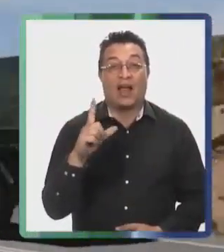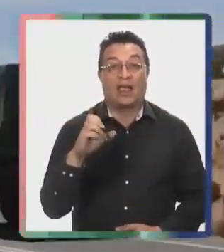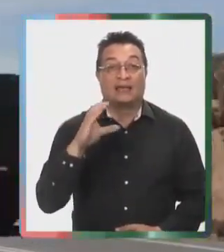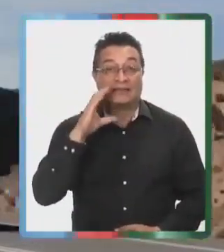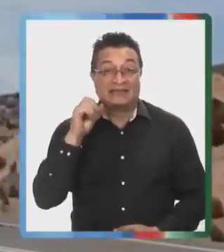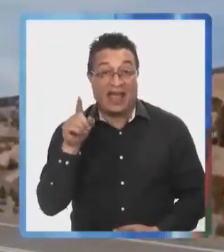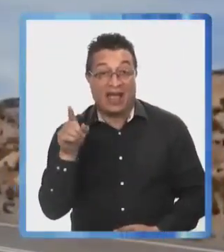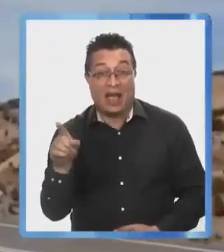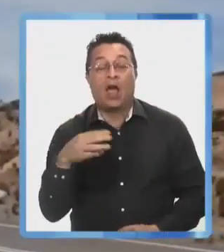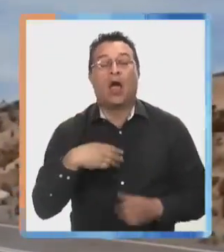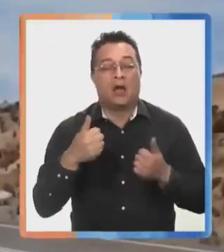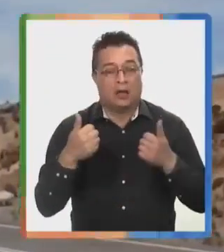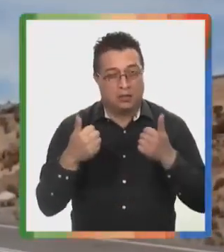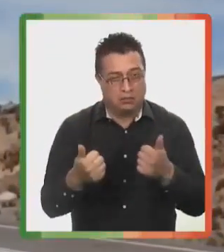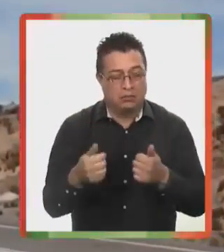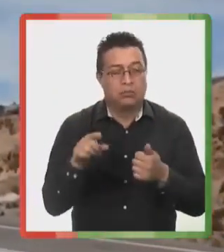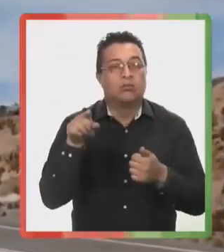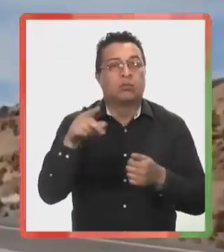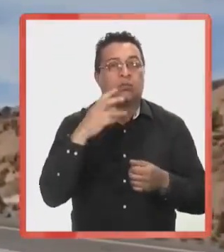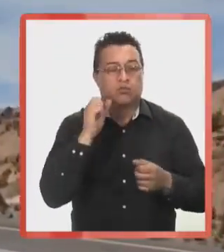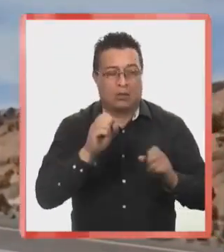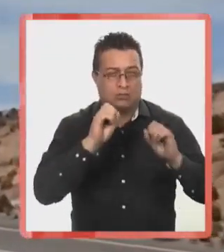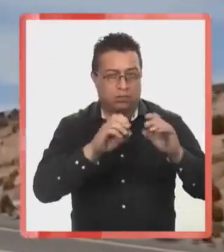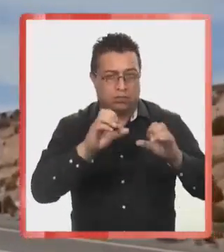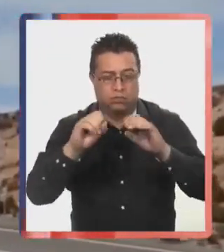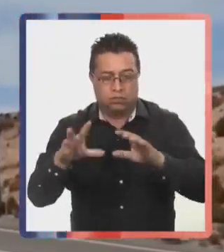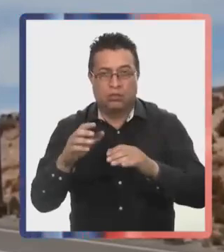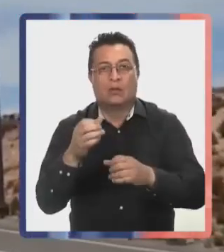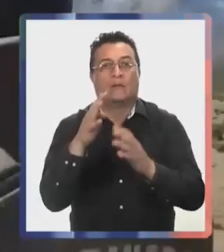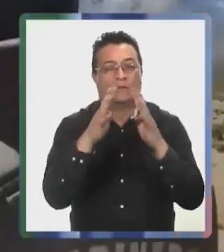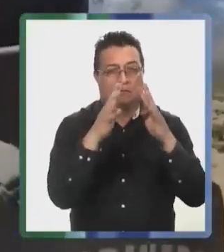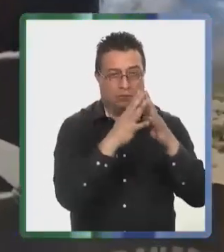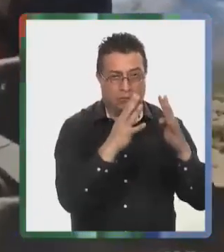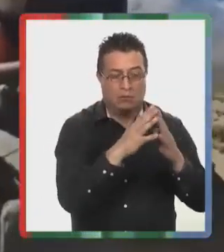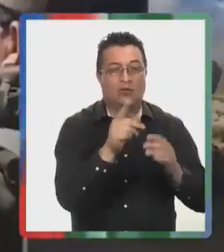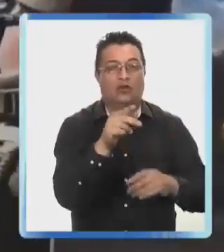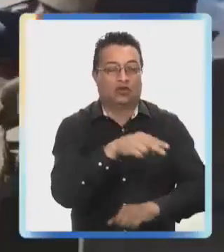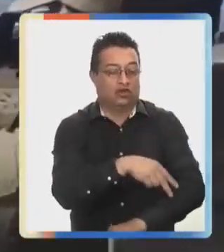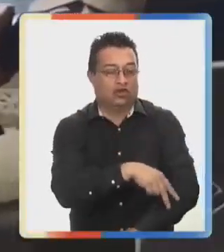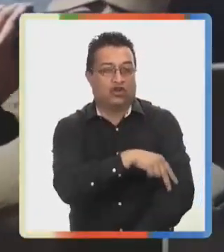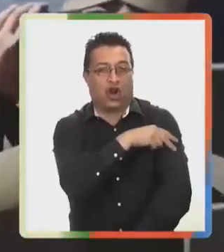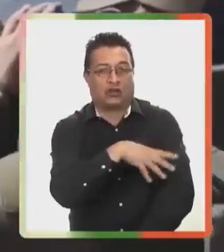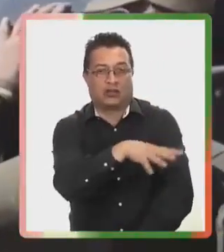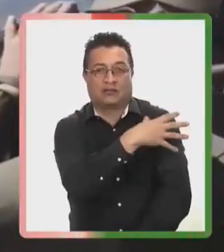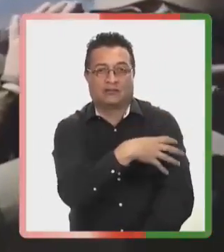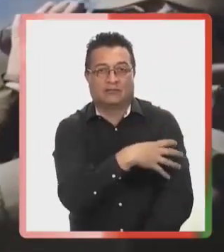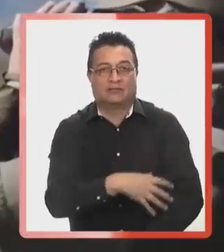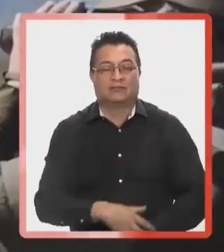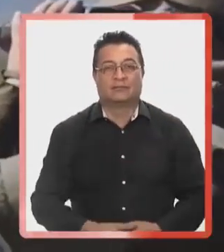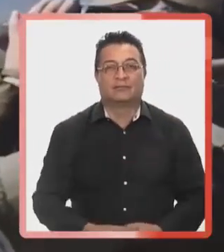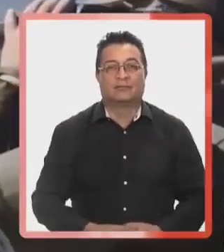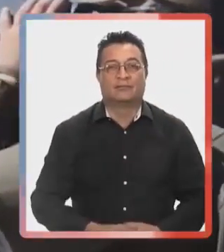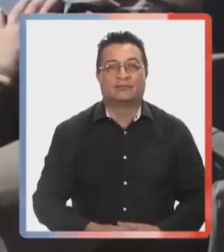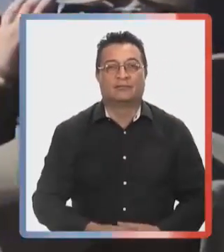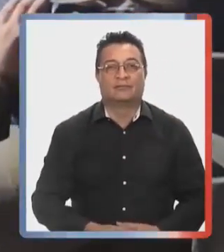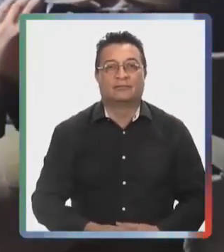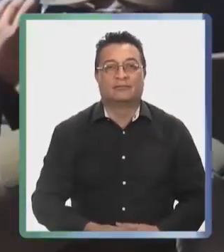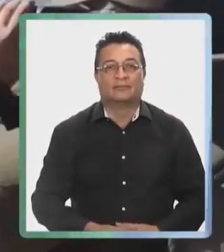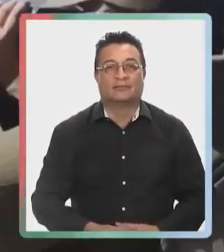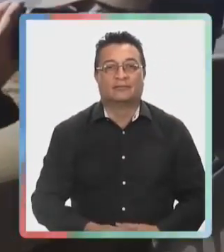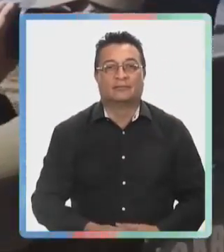Valencia, se acordó fortalecer la capacitación de los efectivos de las Fuerzas Armadas en la macrozona norte.